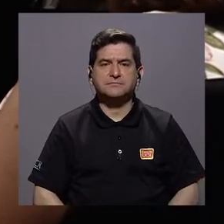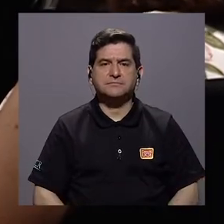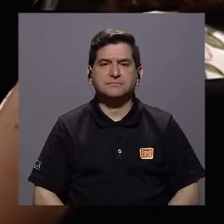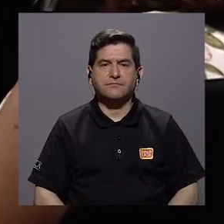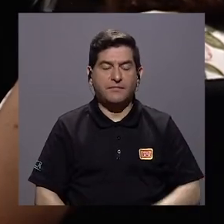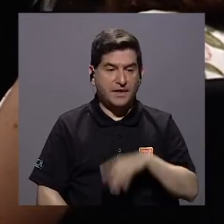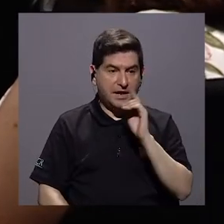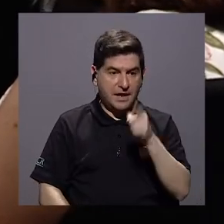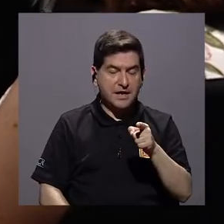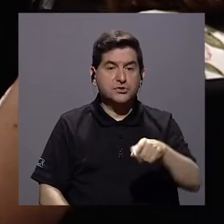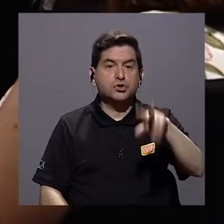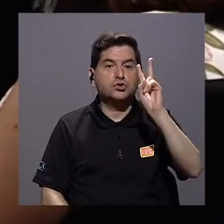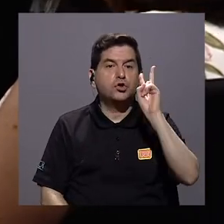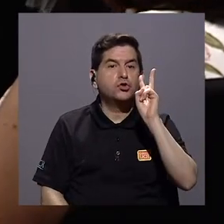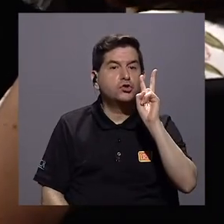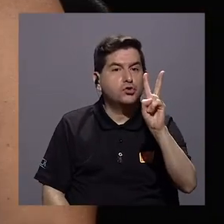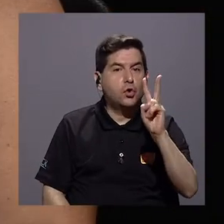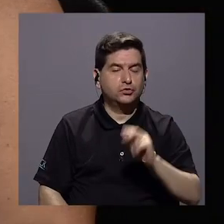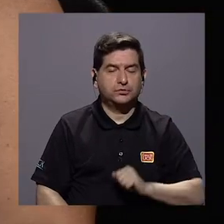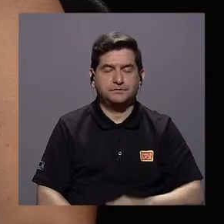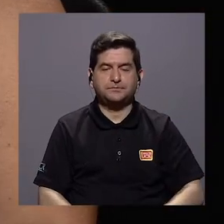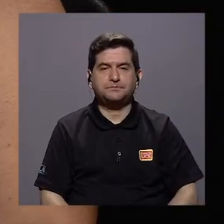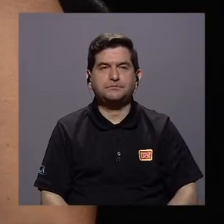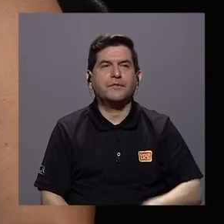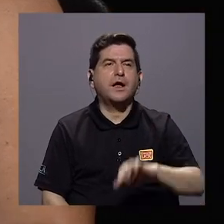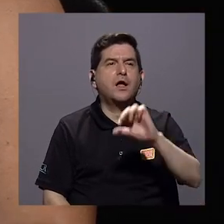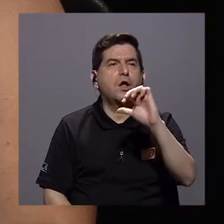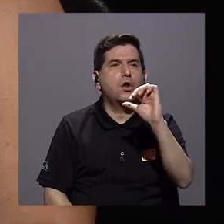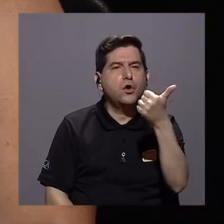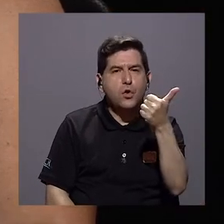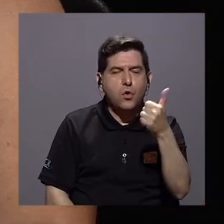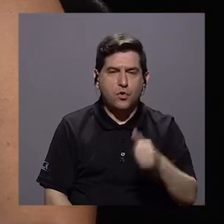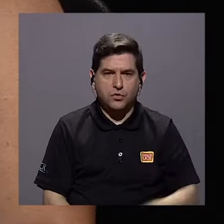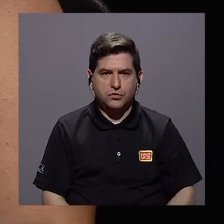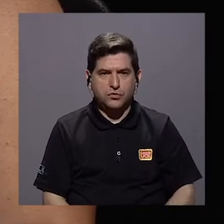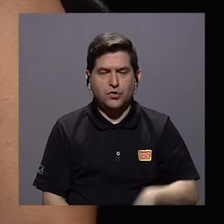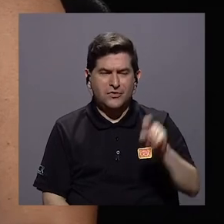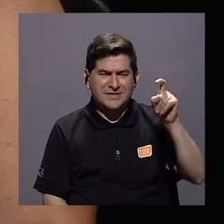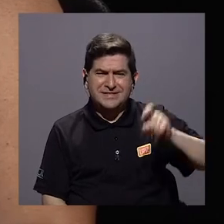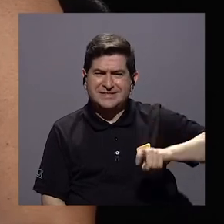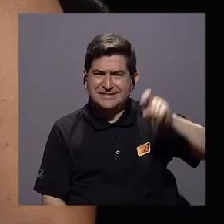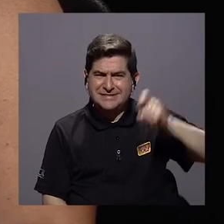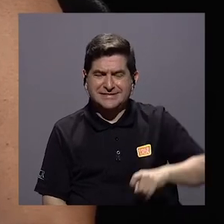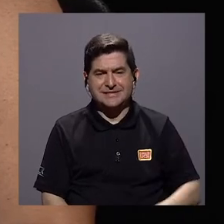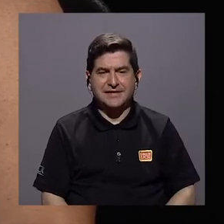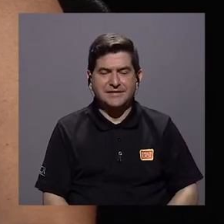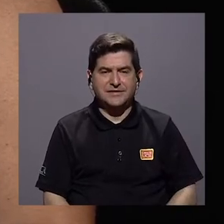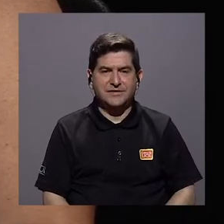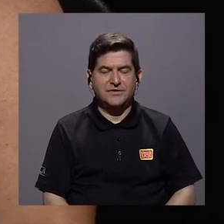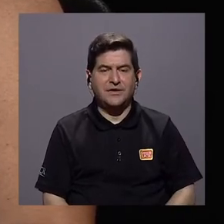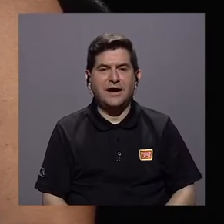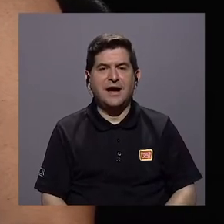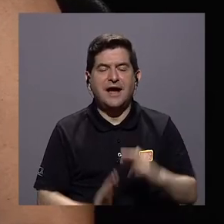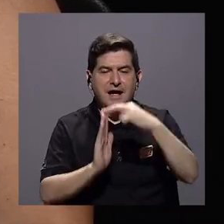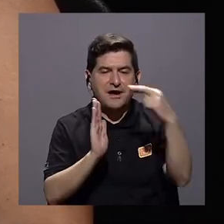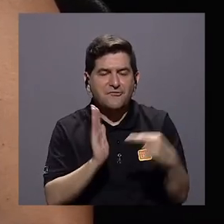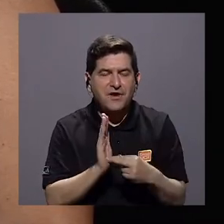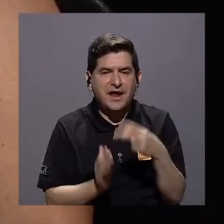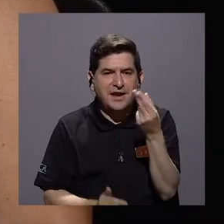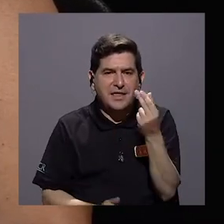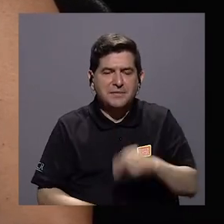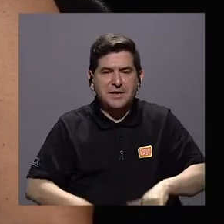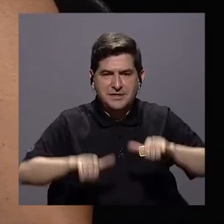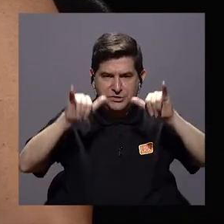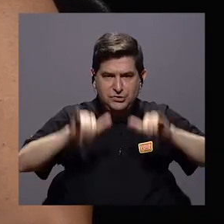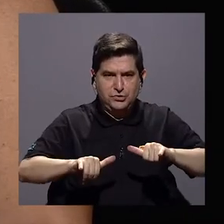diferentes. Okay. Entonces, esos son dos. Y lo otro que se necesita es pues mantener